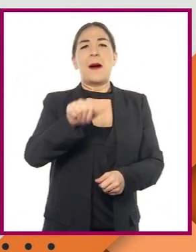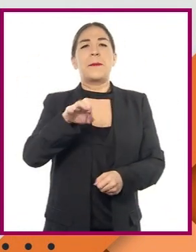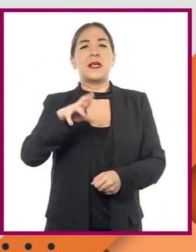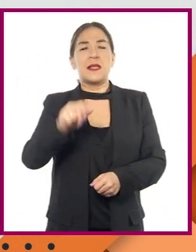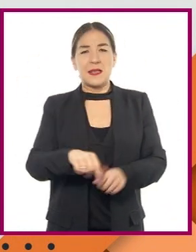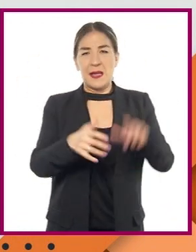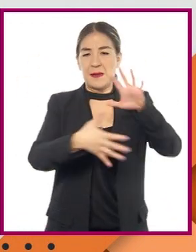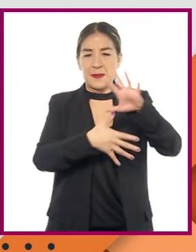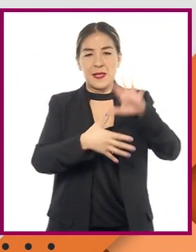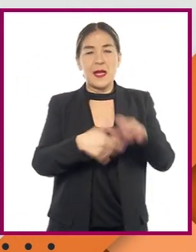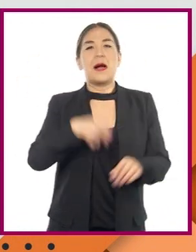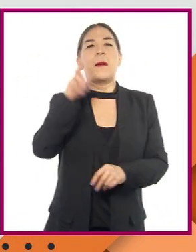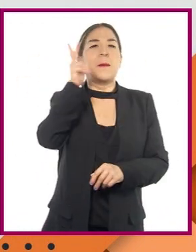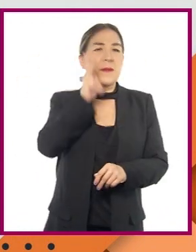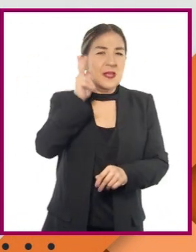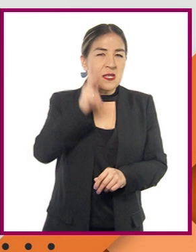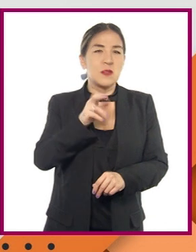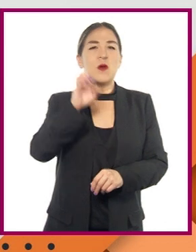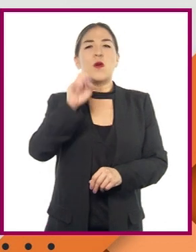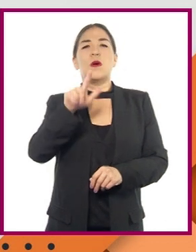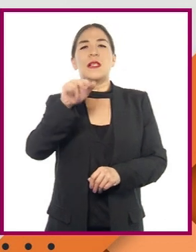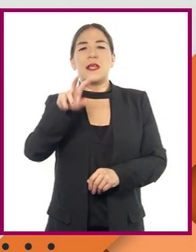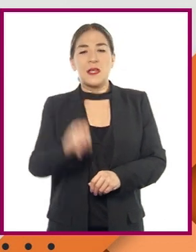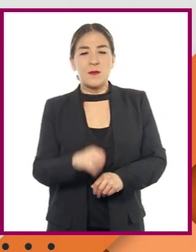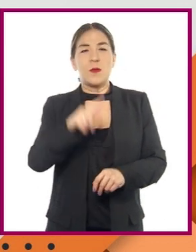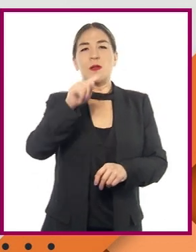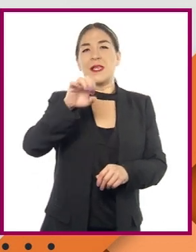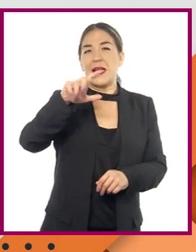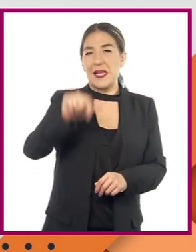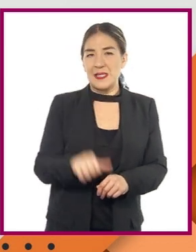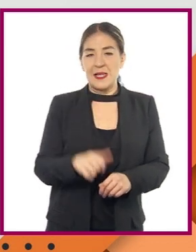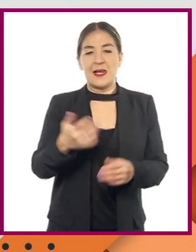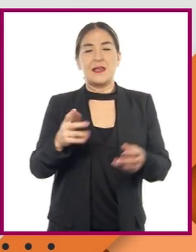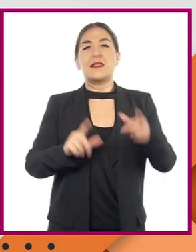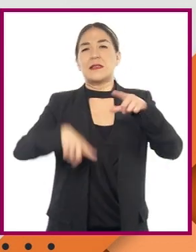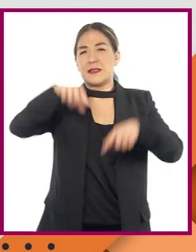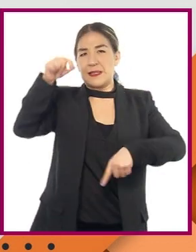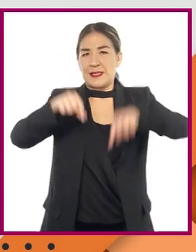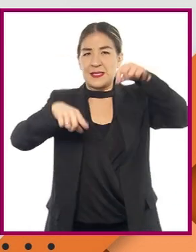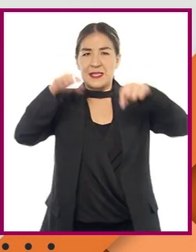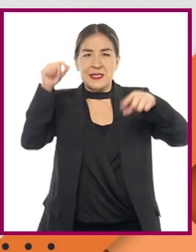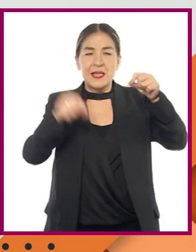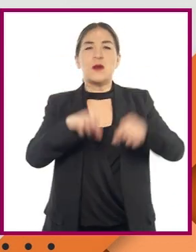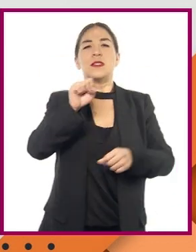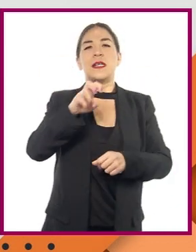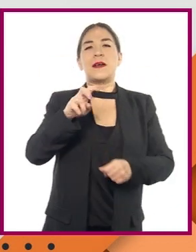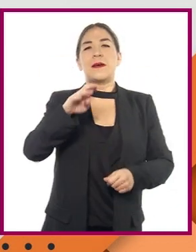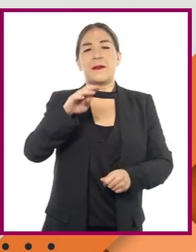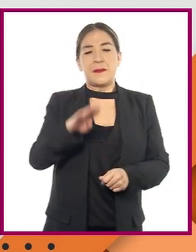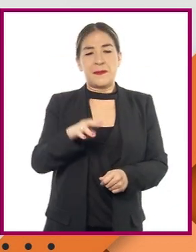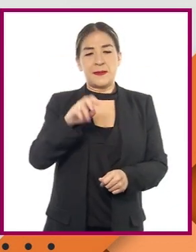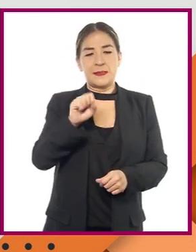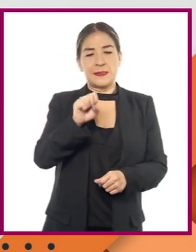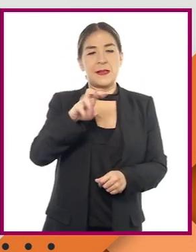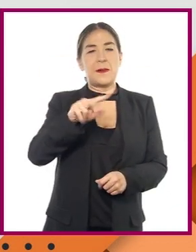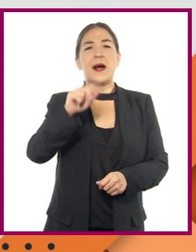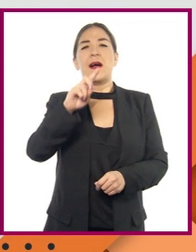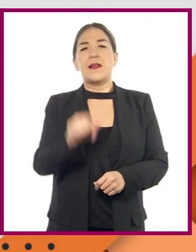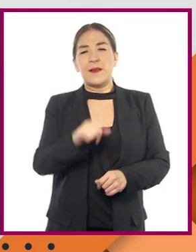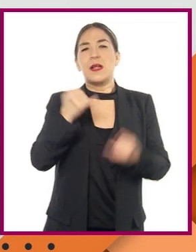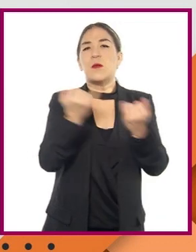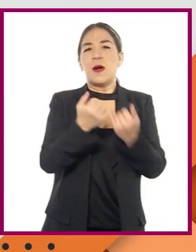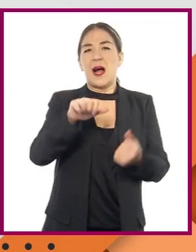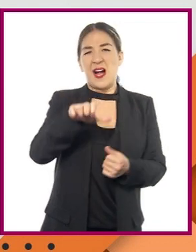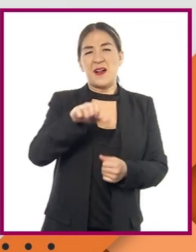olivo, cera, cuero, telas, trigo, cebada y sobre todo el azogue